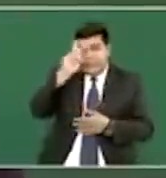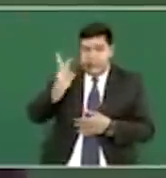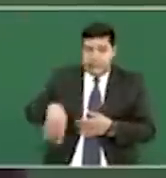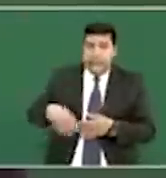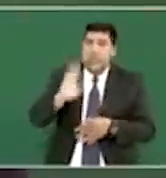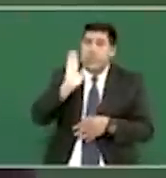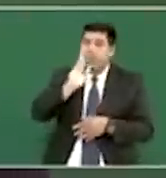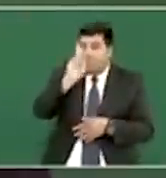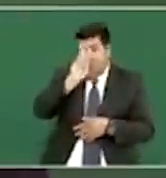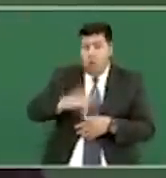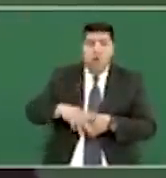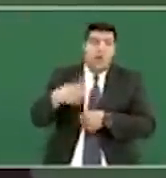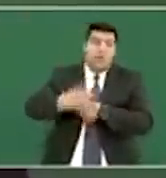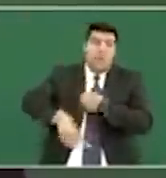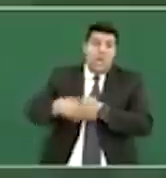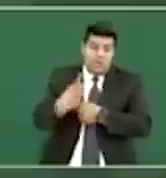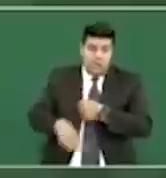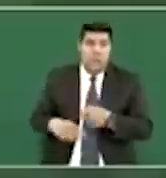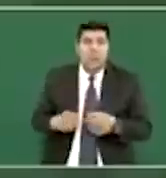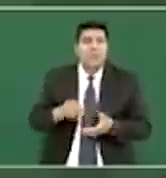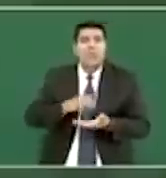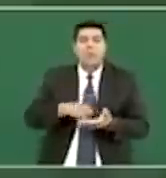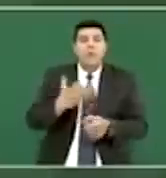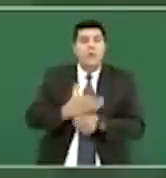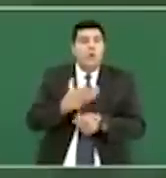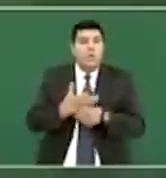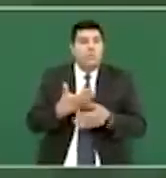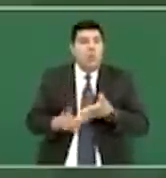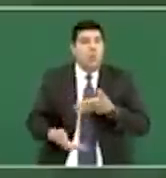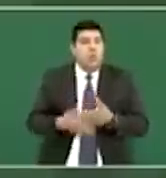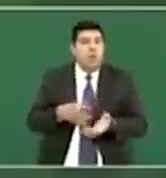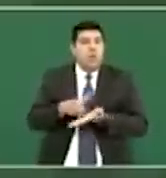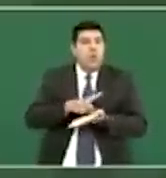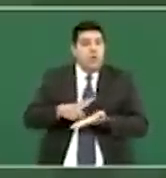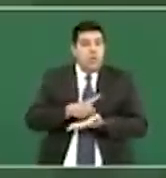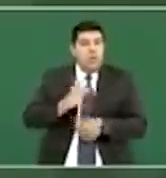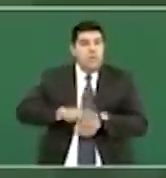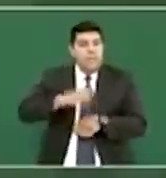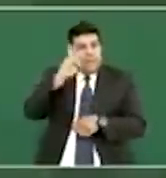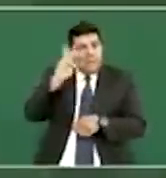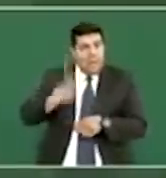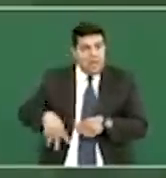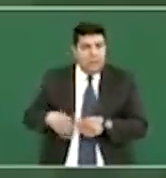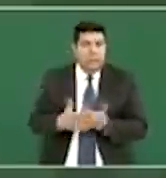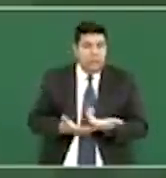drogas, ciertas drogas que ahora se están consumiendo más, que destruyen,